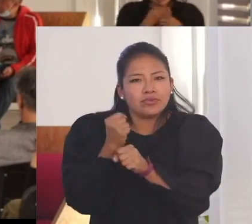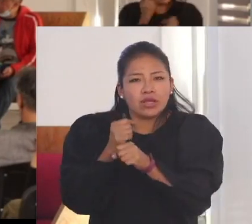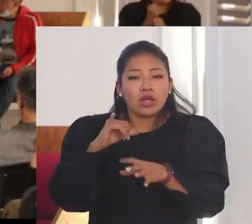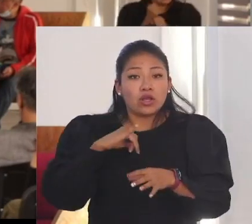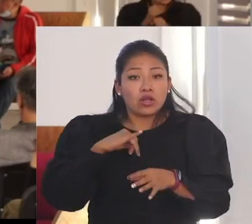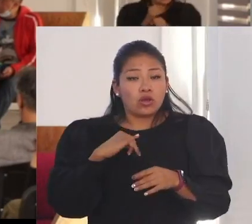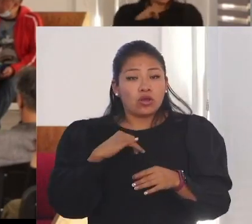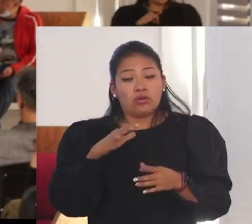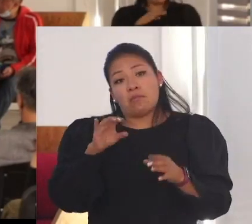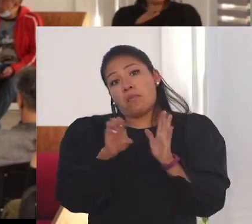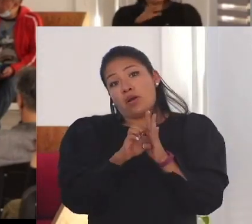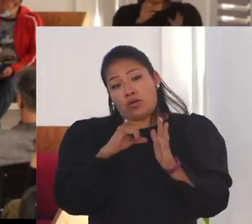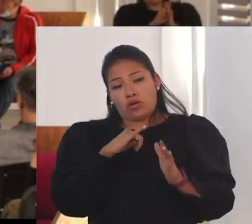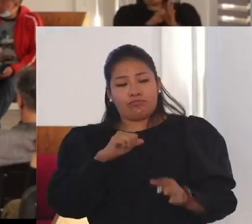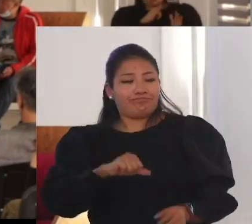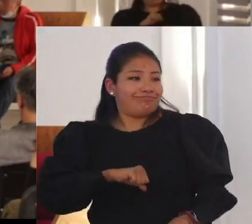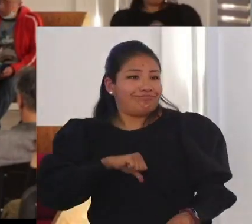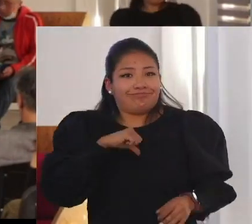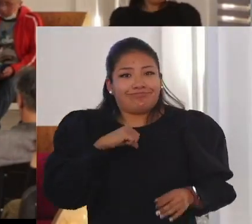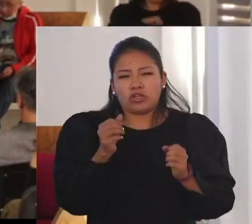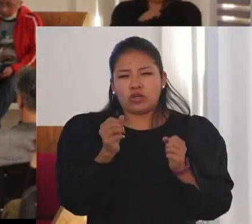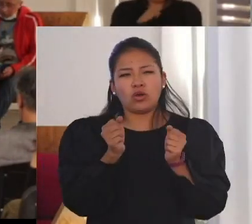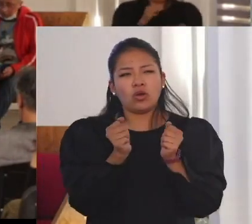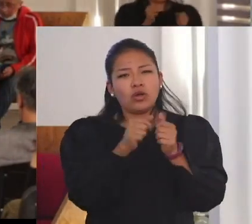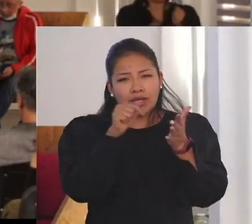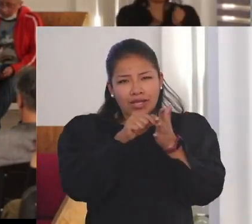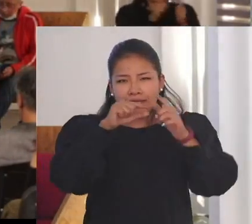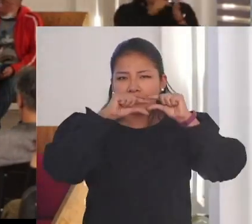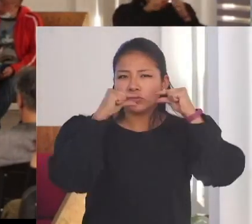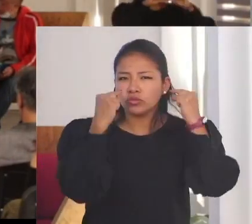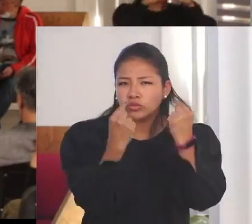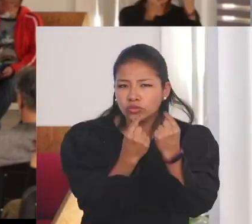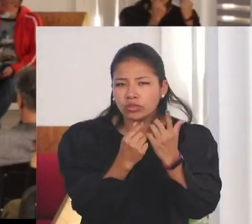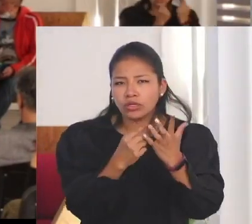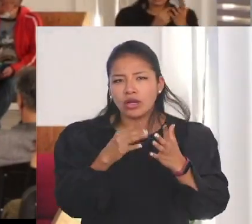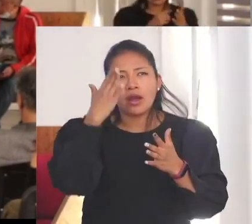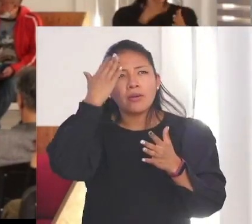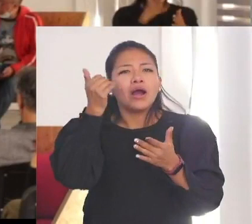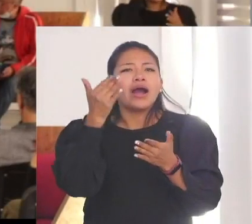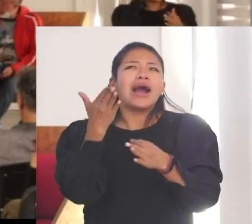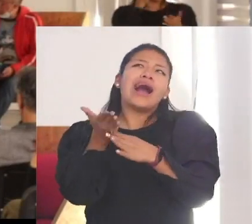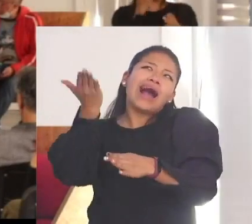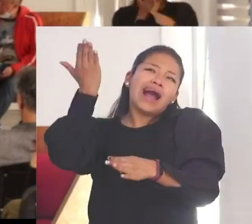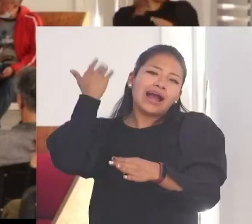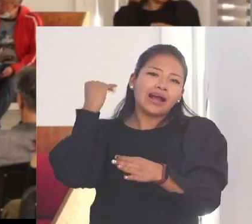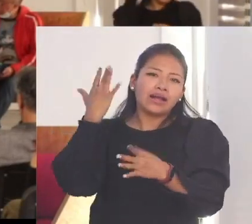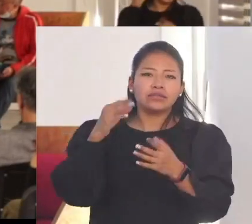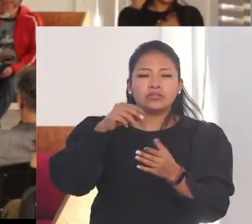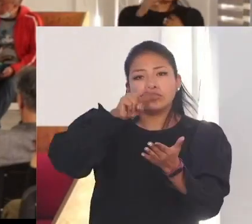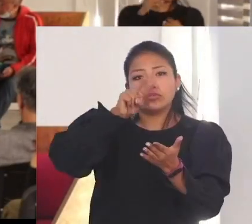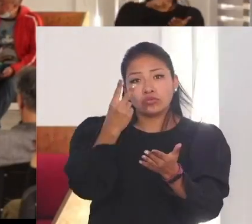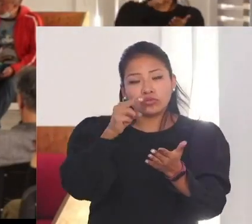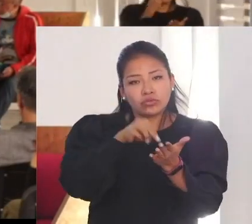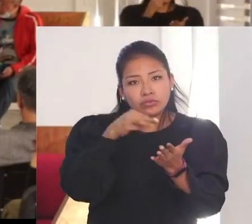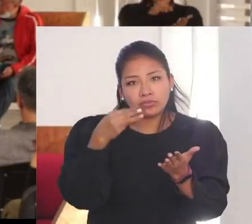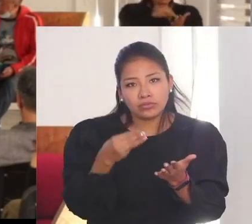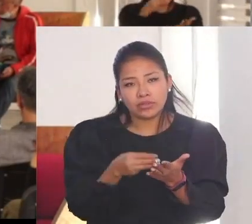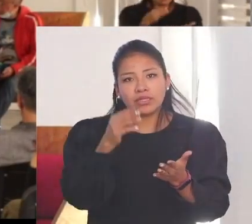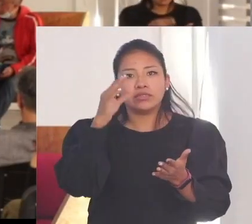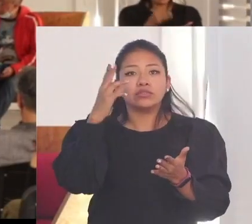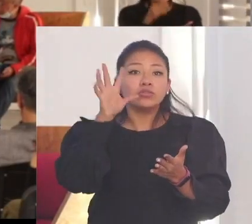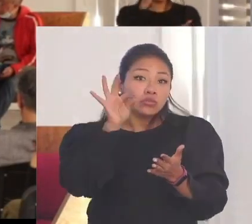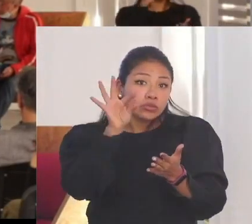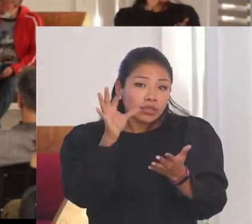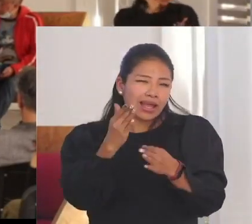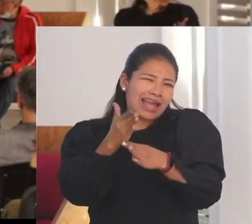red y y también como familia es que allá en el año 2009 cuando comenzamos con esta organización fuimos